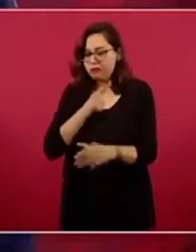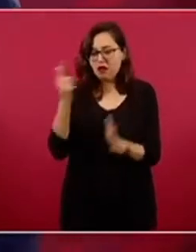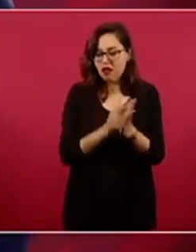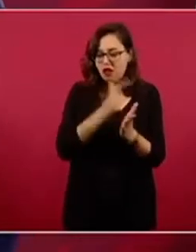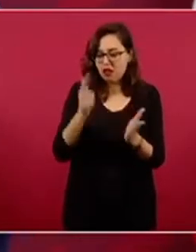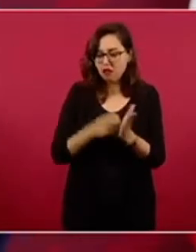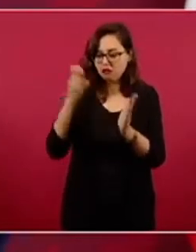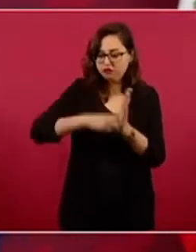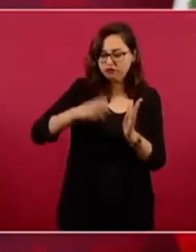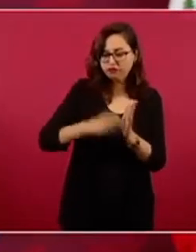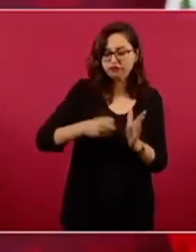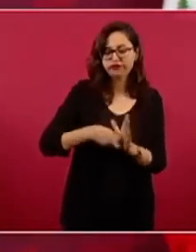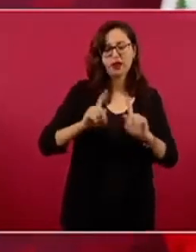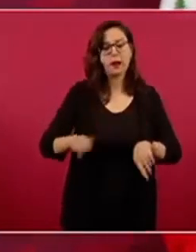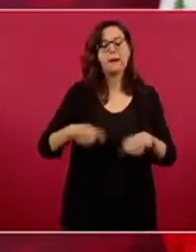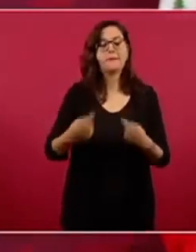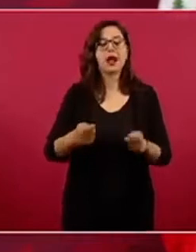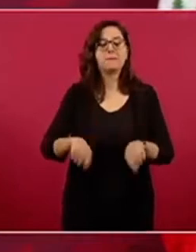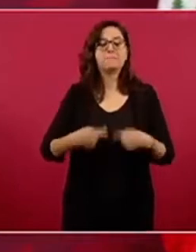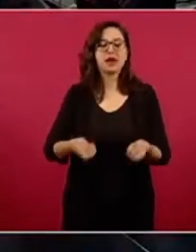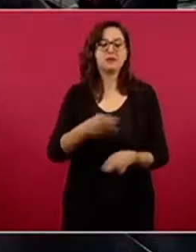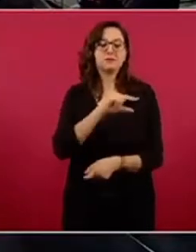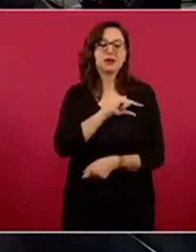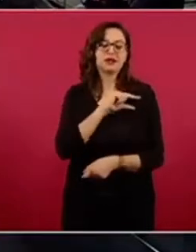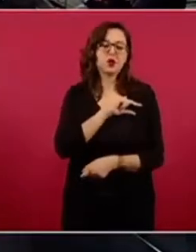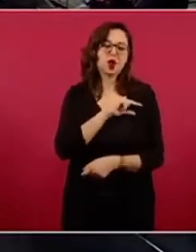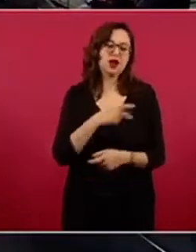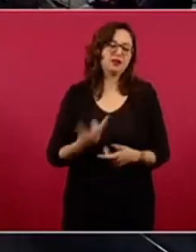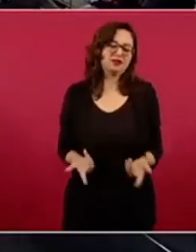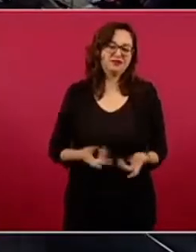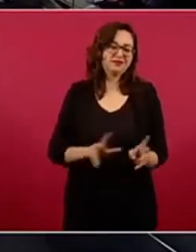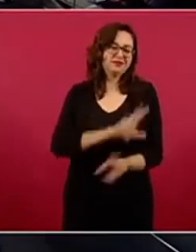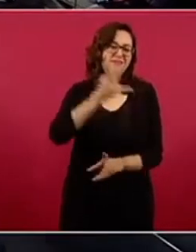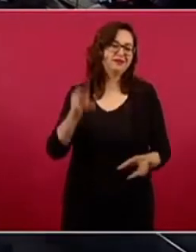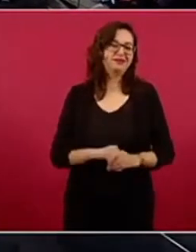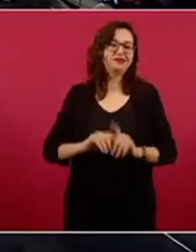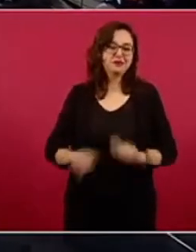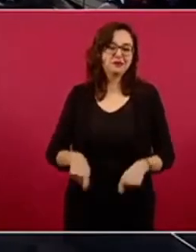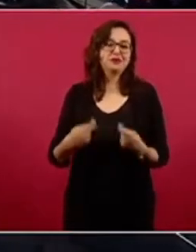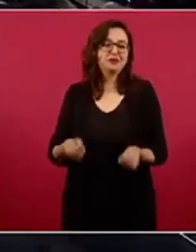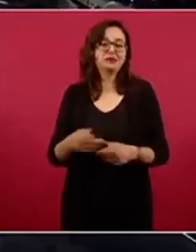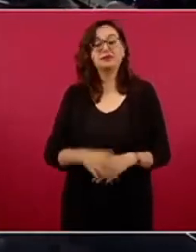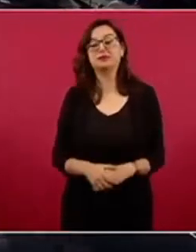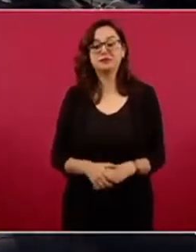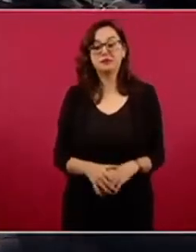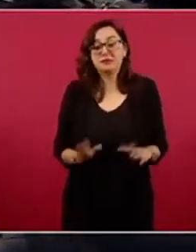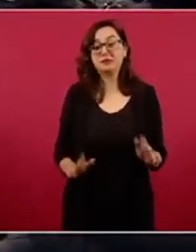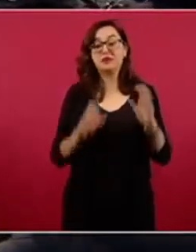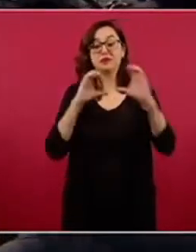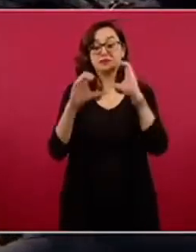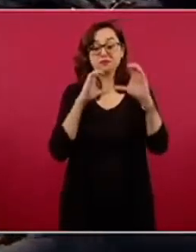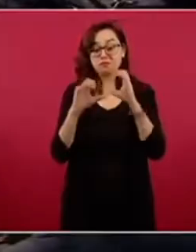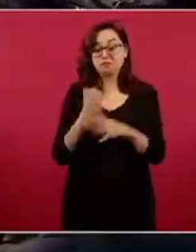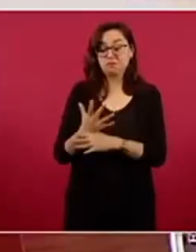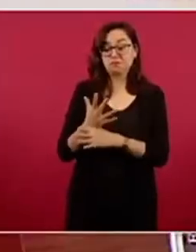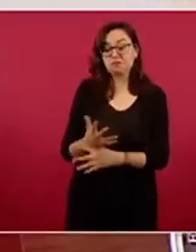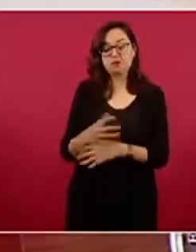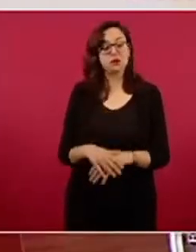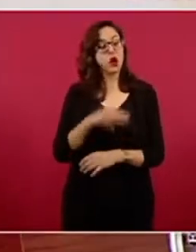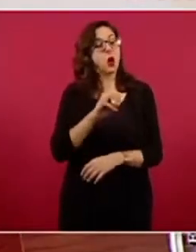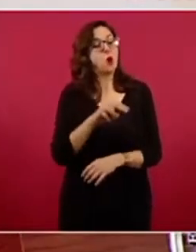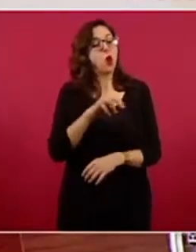de las minorías? En el caso de las comunicaciones decían para que no haya monopolios